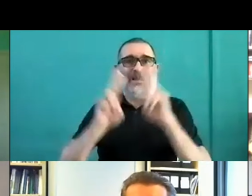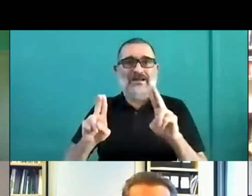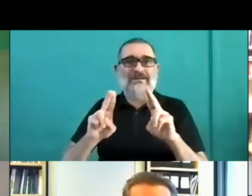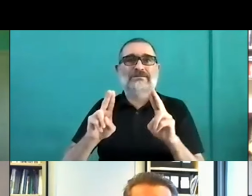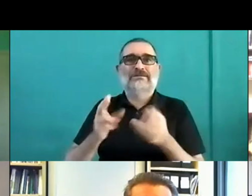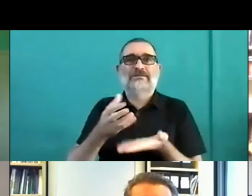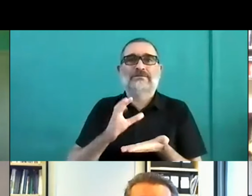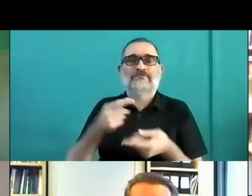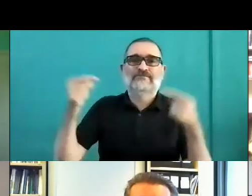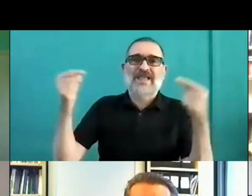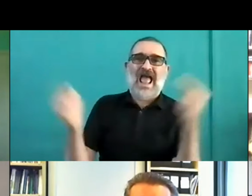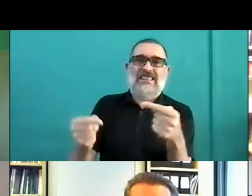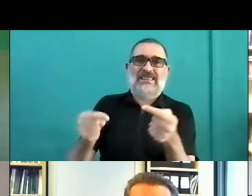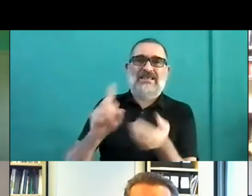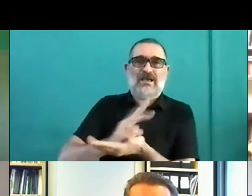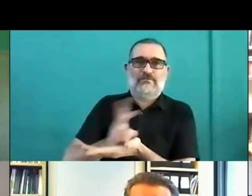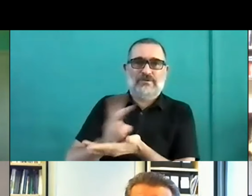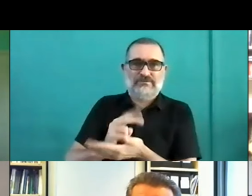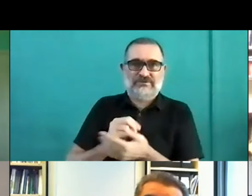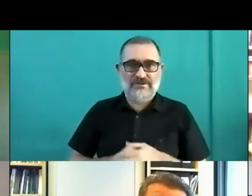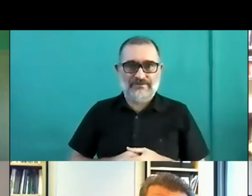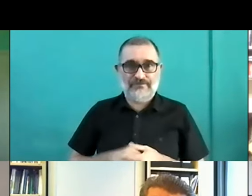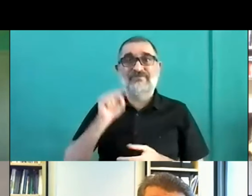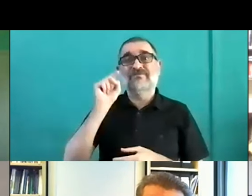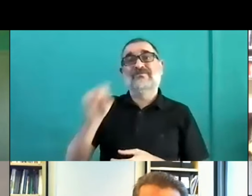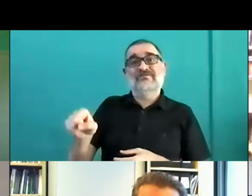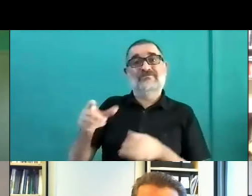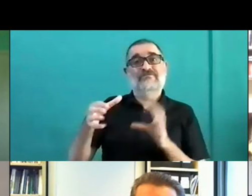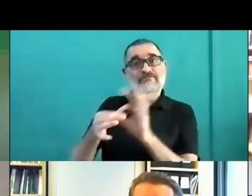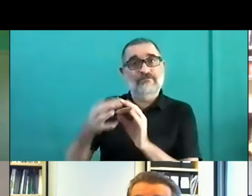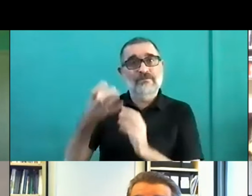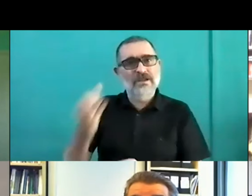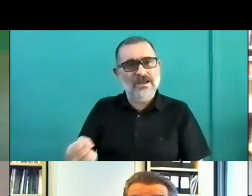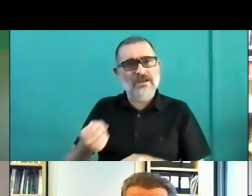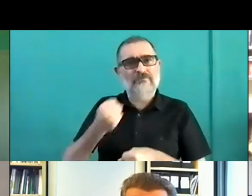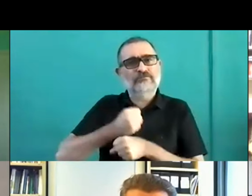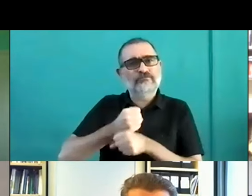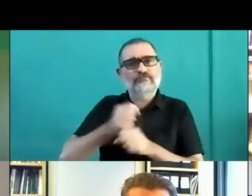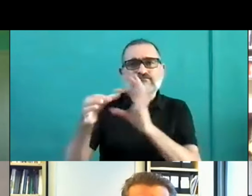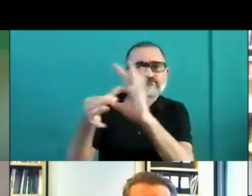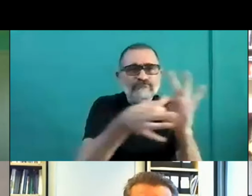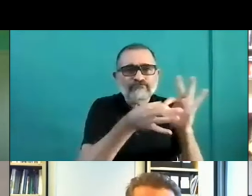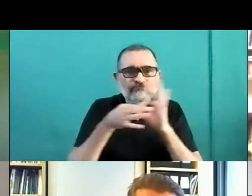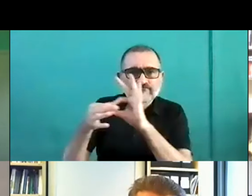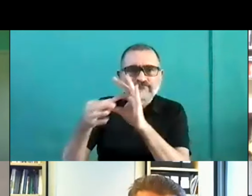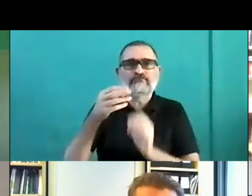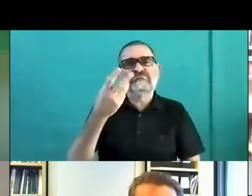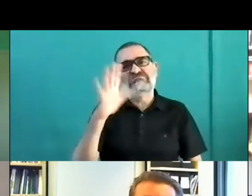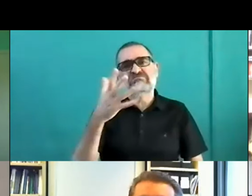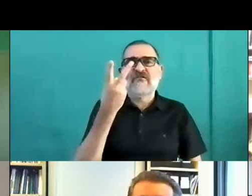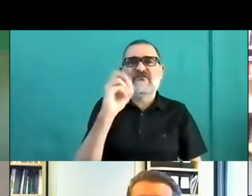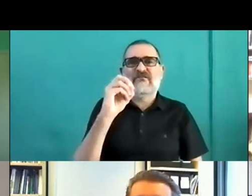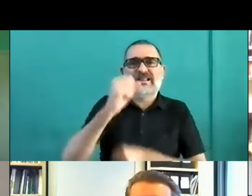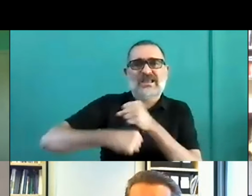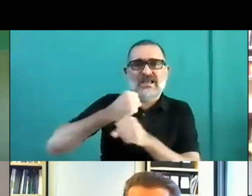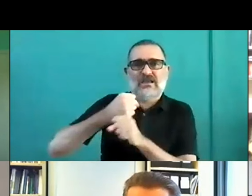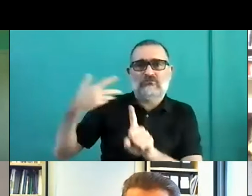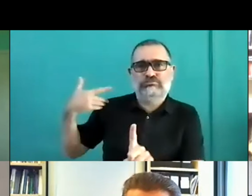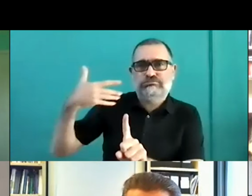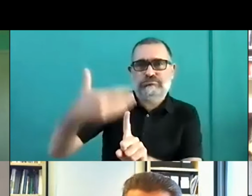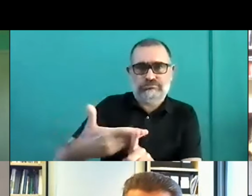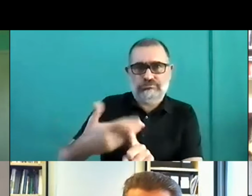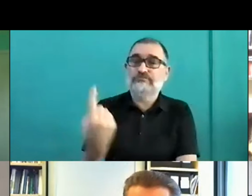de los centros colaboradores de la OMS en Honduras y Chile, que han sido clave en los esfuerzos de cooperación